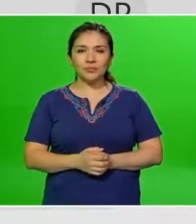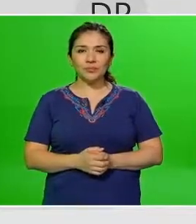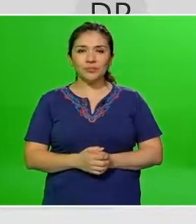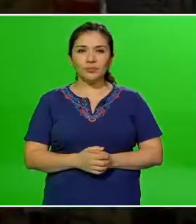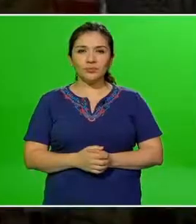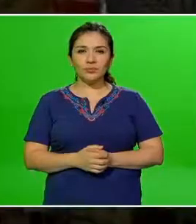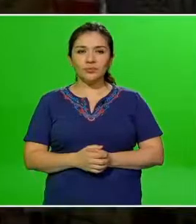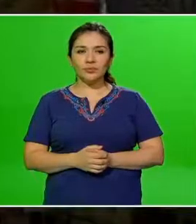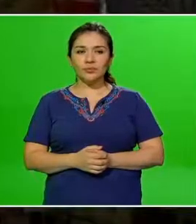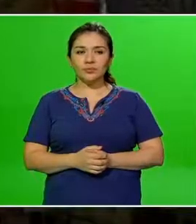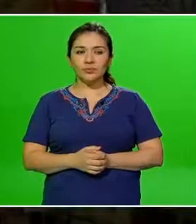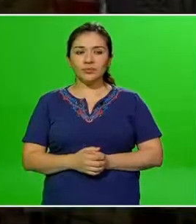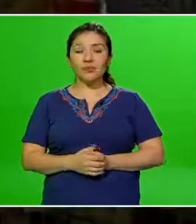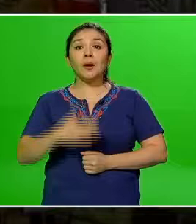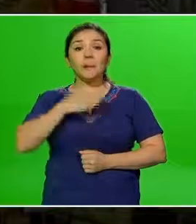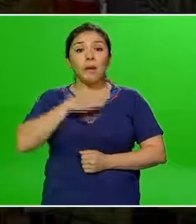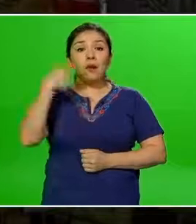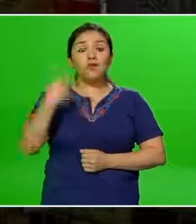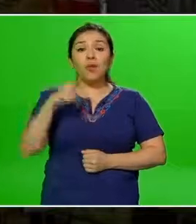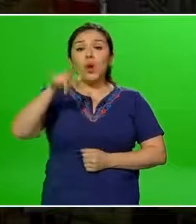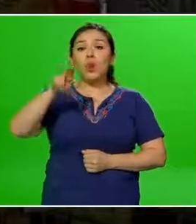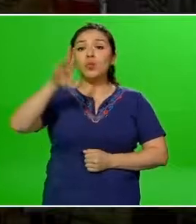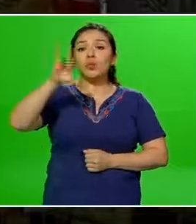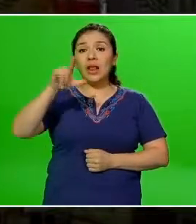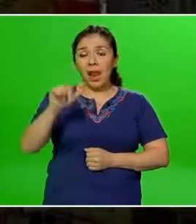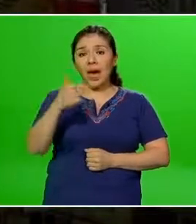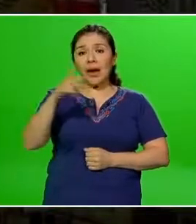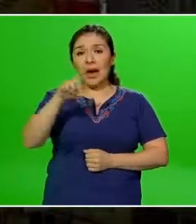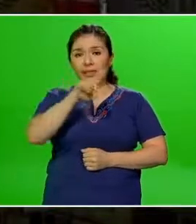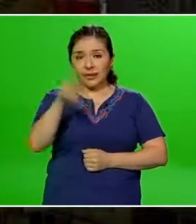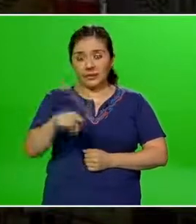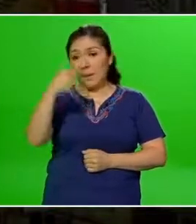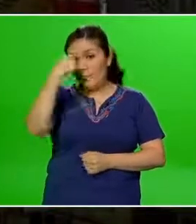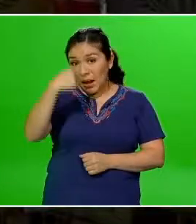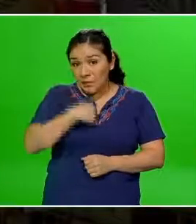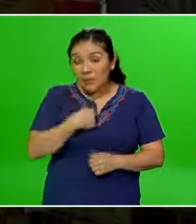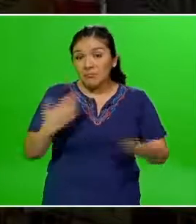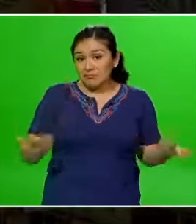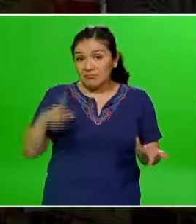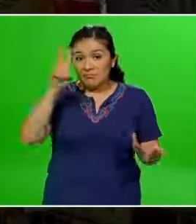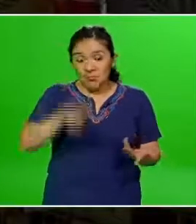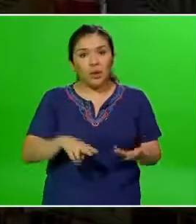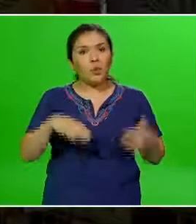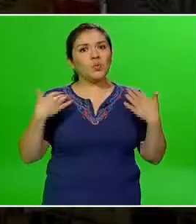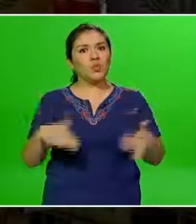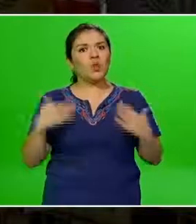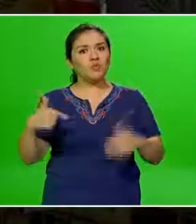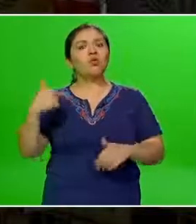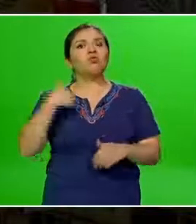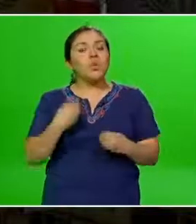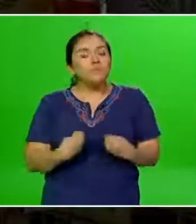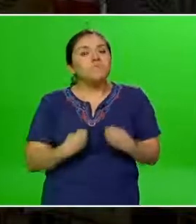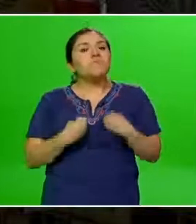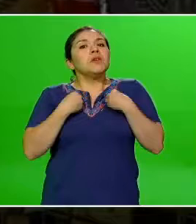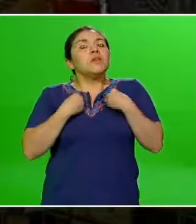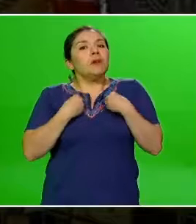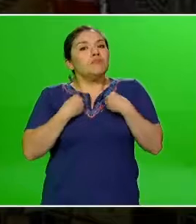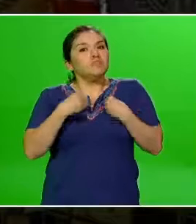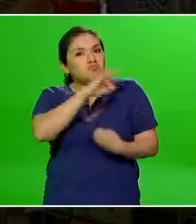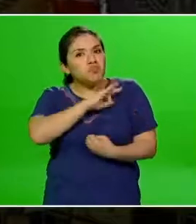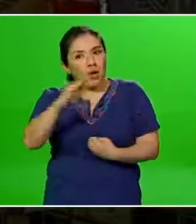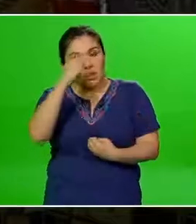Mi nombre es Lucila Hernández Medina. Pues para mí fue muy duro. Soy una sobreviviente del COVID.